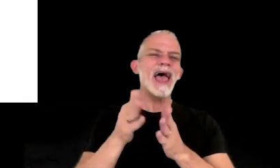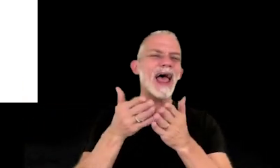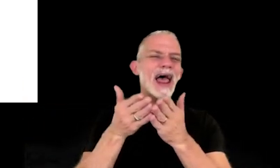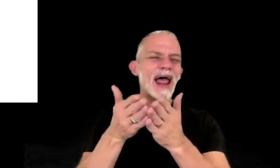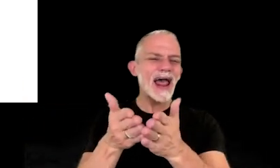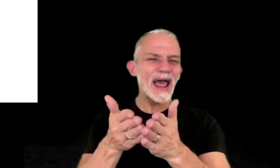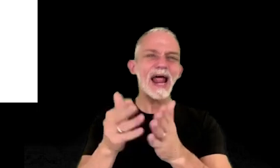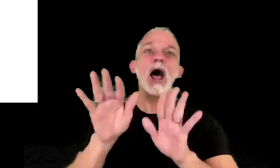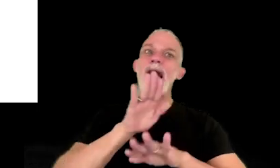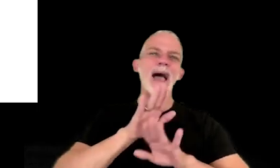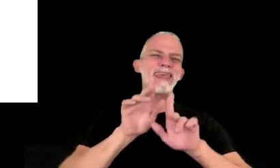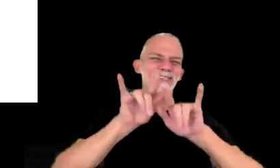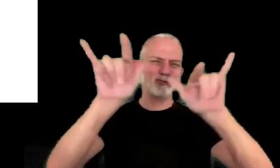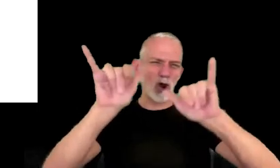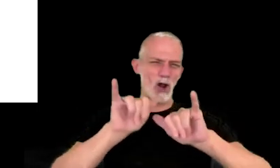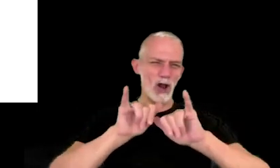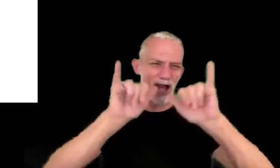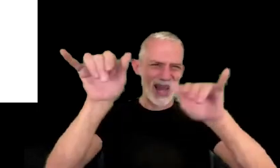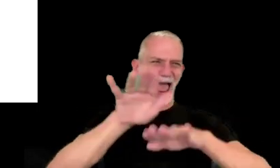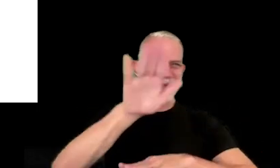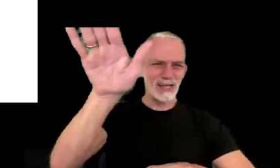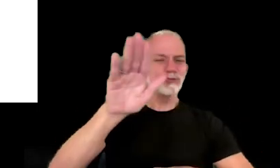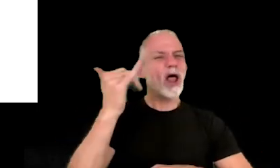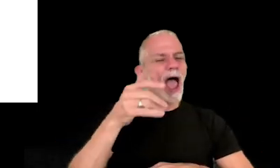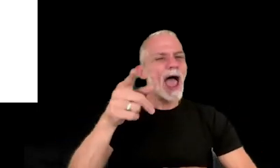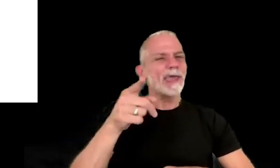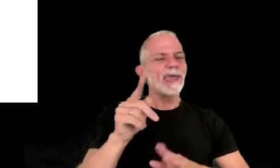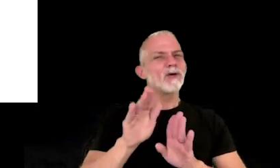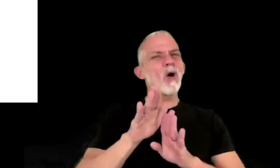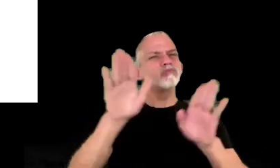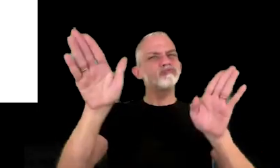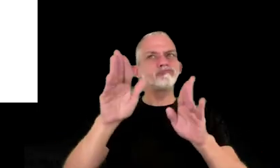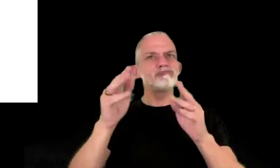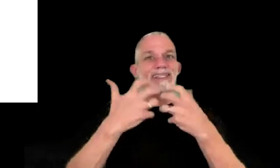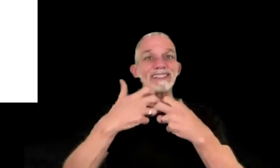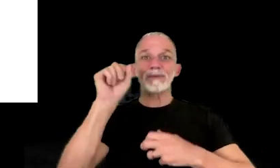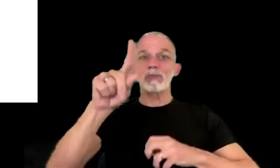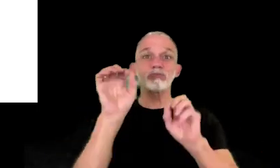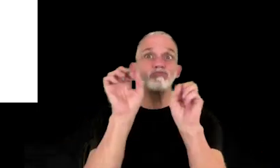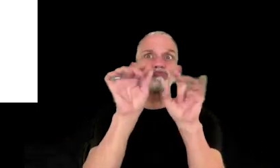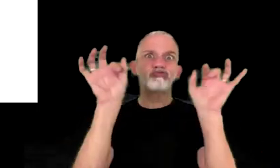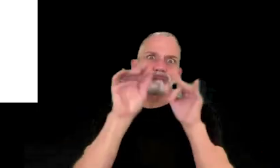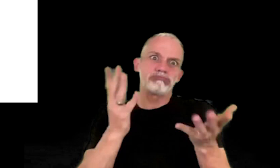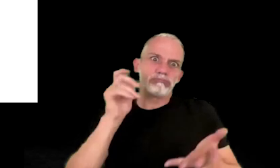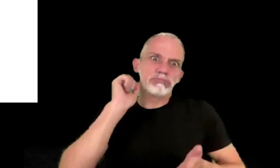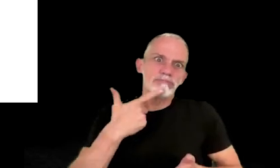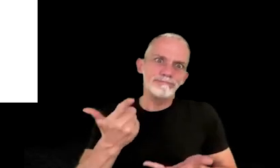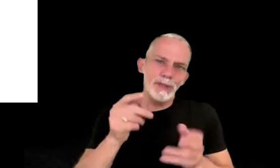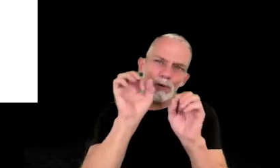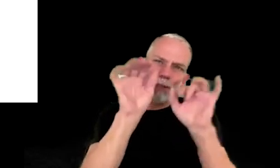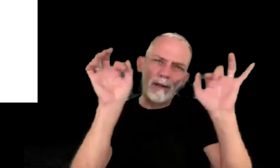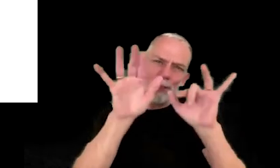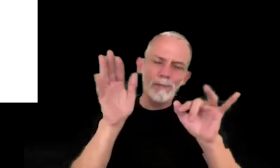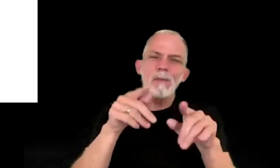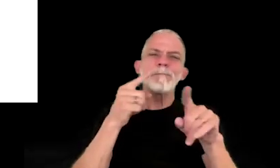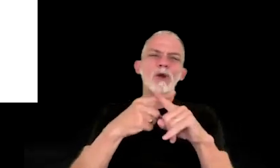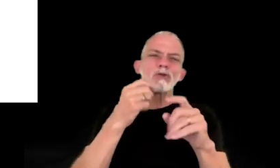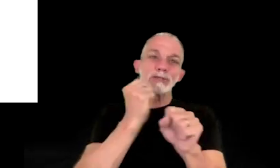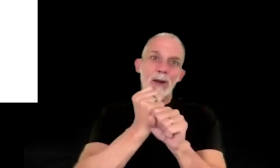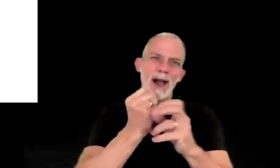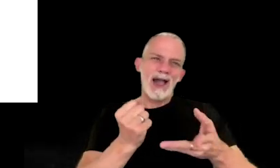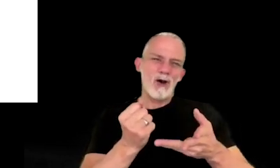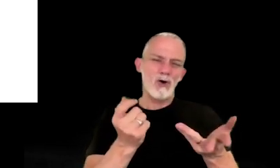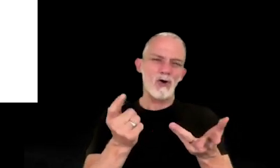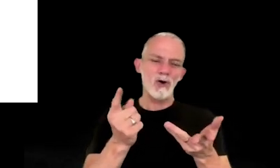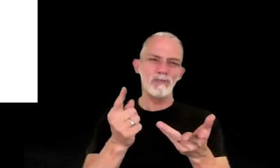La aviación tiene un sistema especial de emisiones de permisos por el cual lo hace por actividad. O sea, no